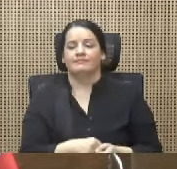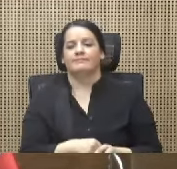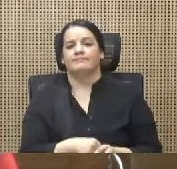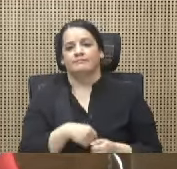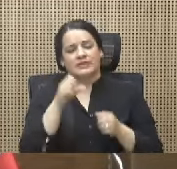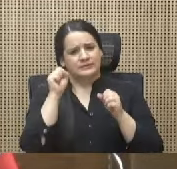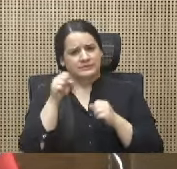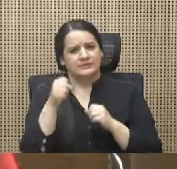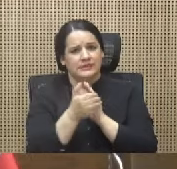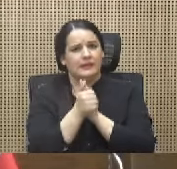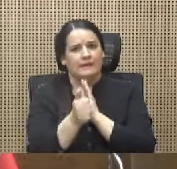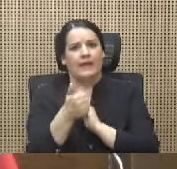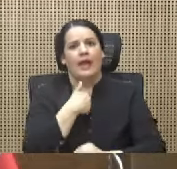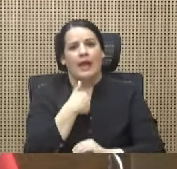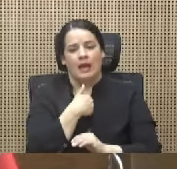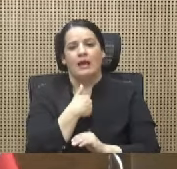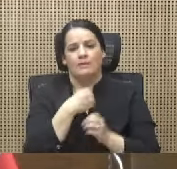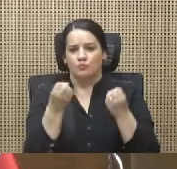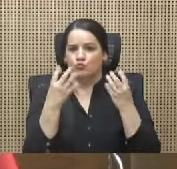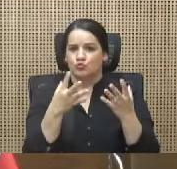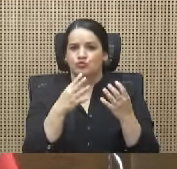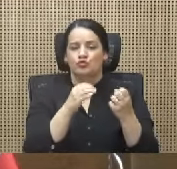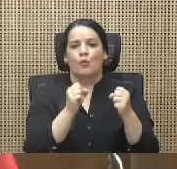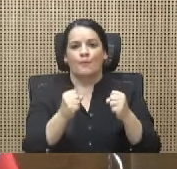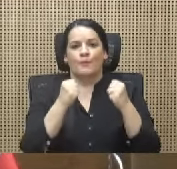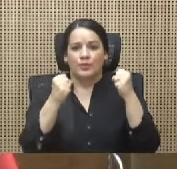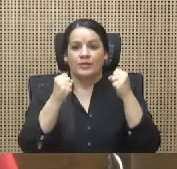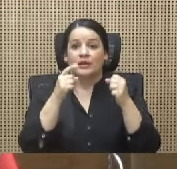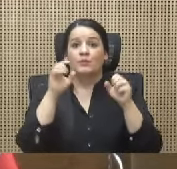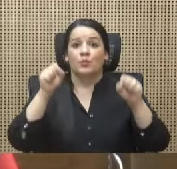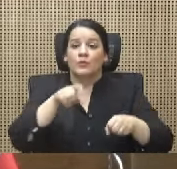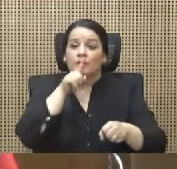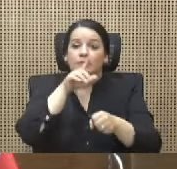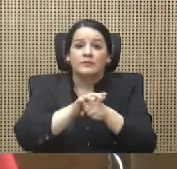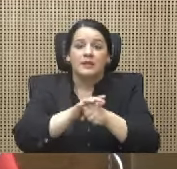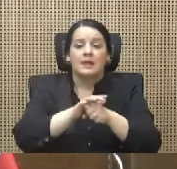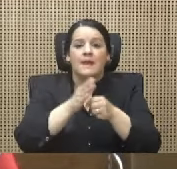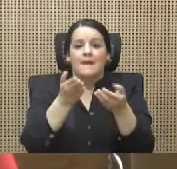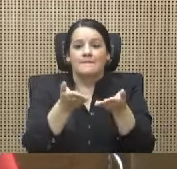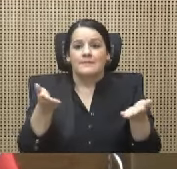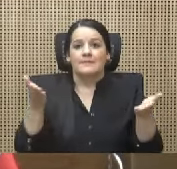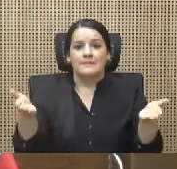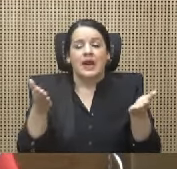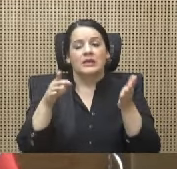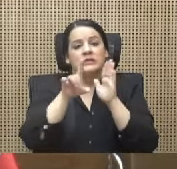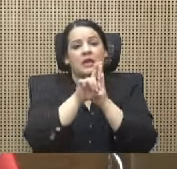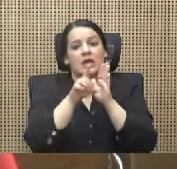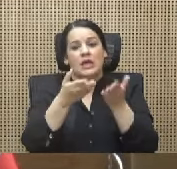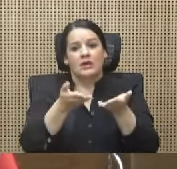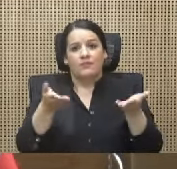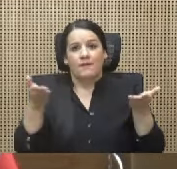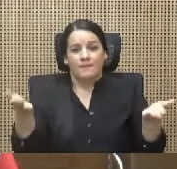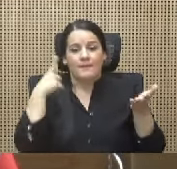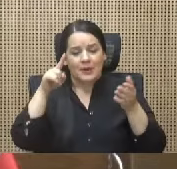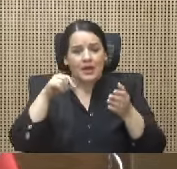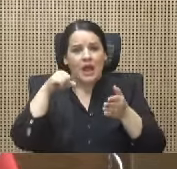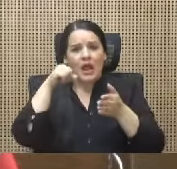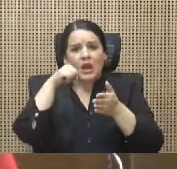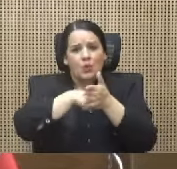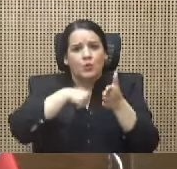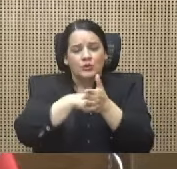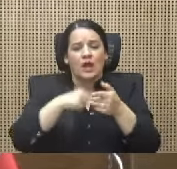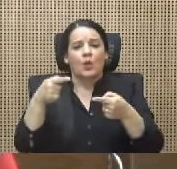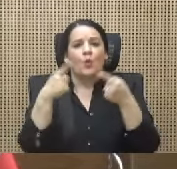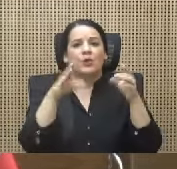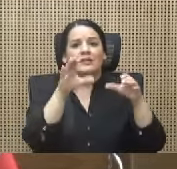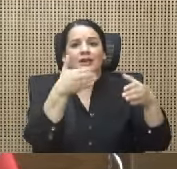hábil, tiene mucho poder, y el poder garantizar la mayor cantidad de herramientas para poder luchar contra el crimen organizado y el narcotráfico en nuestro